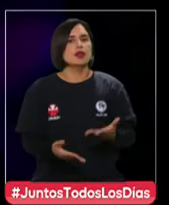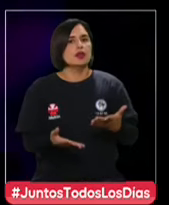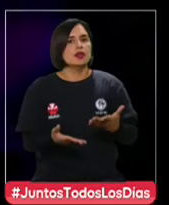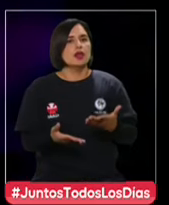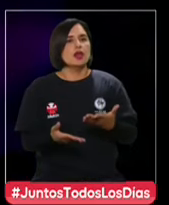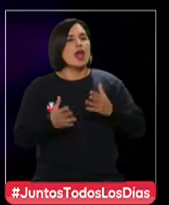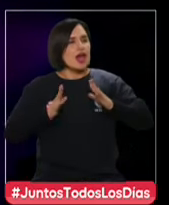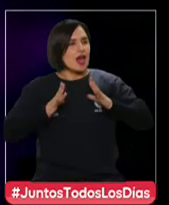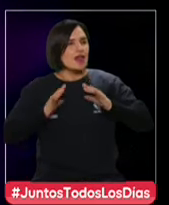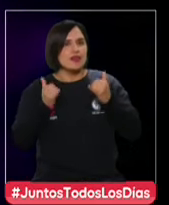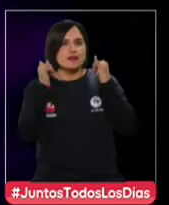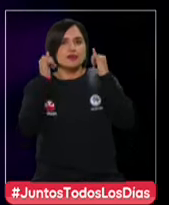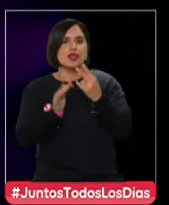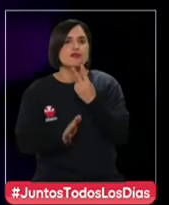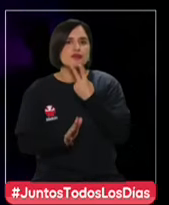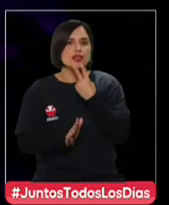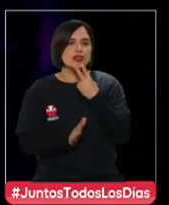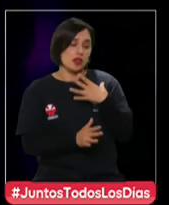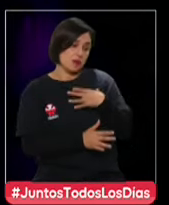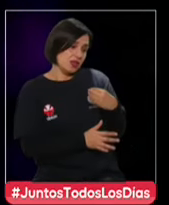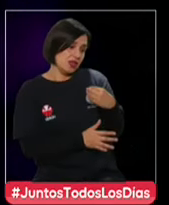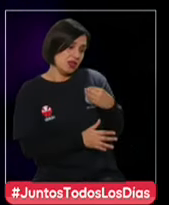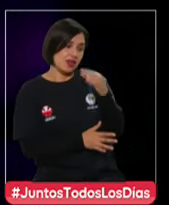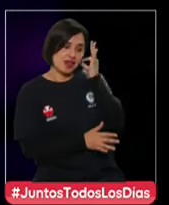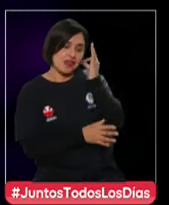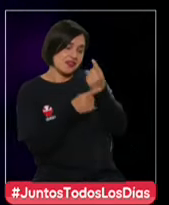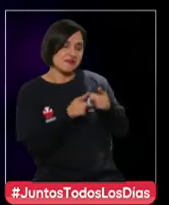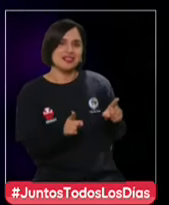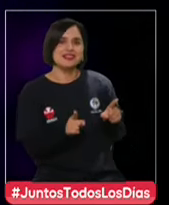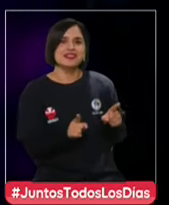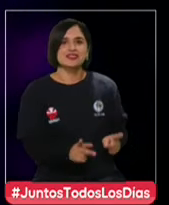a disfrutar la vida con una hija distinta.